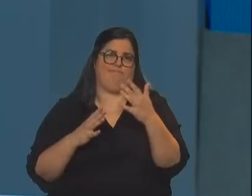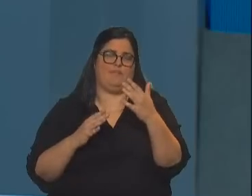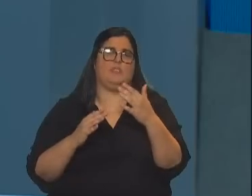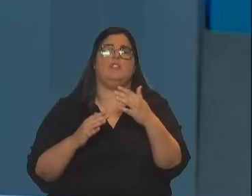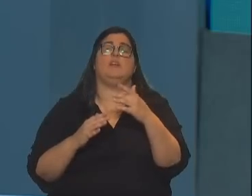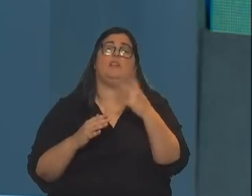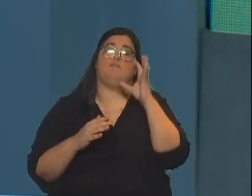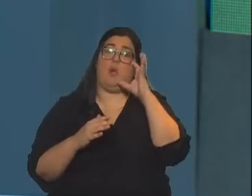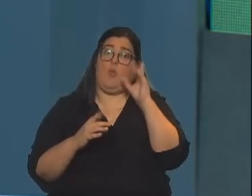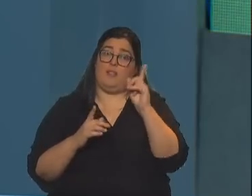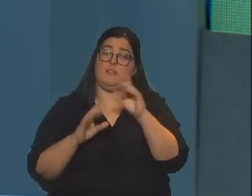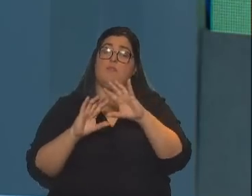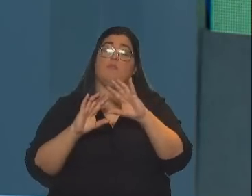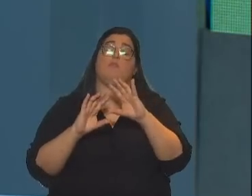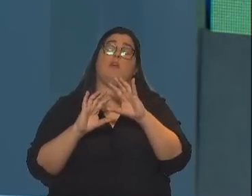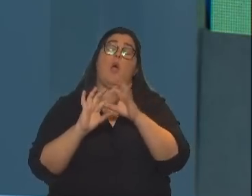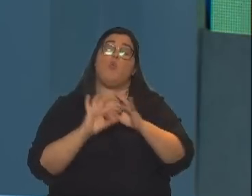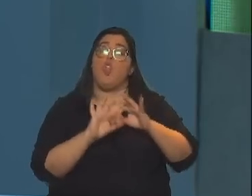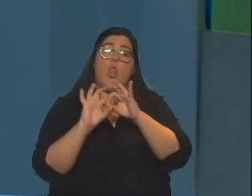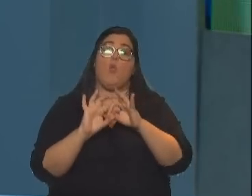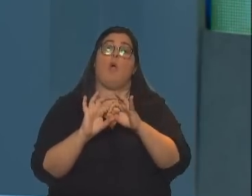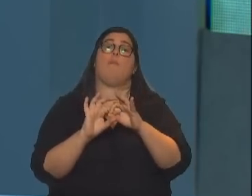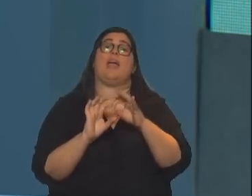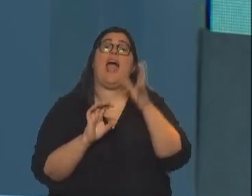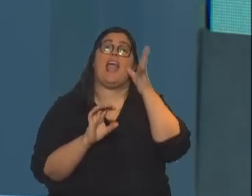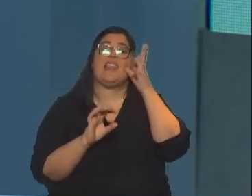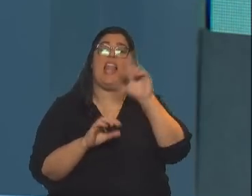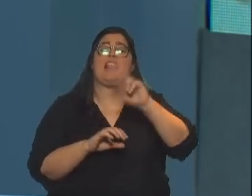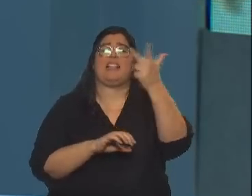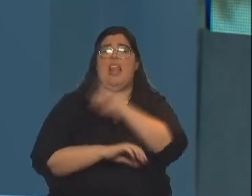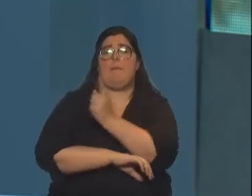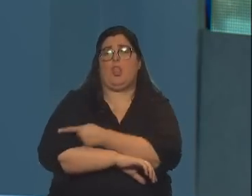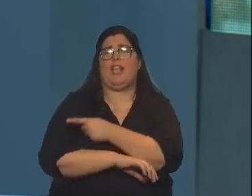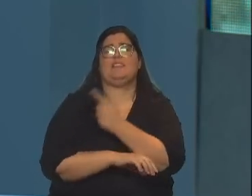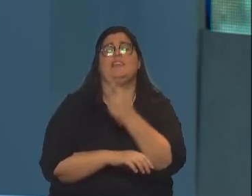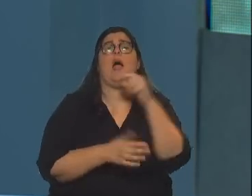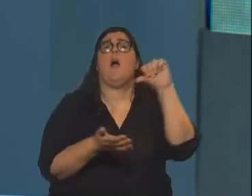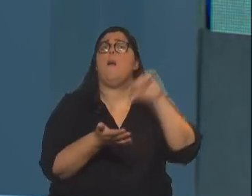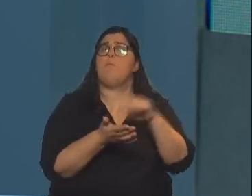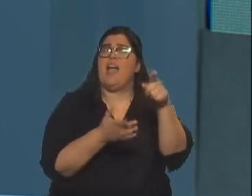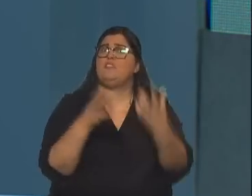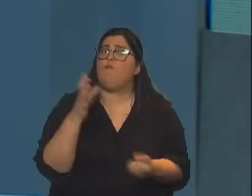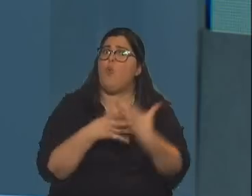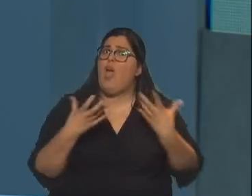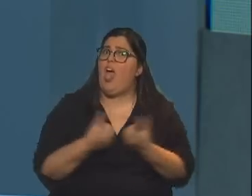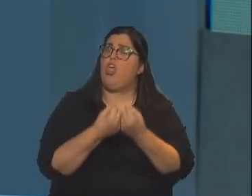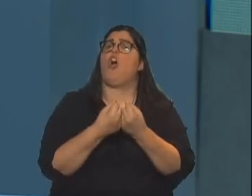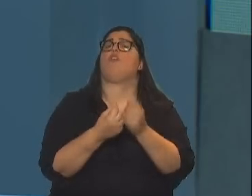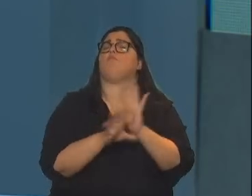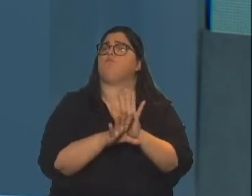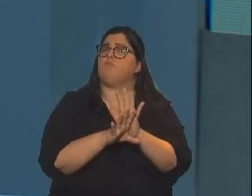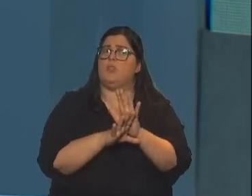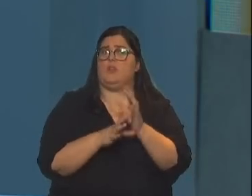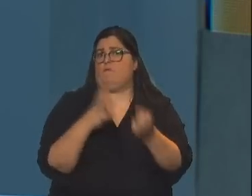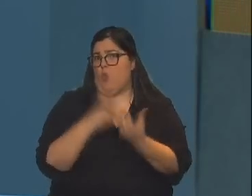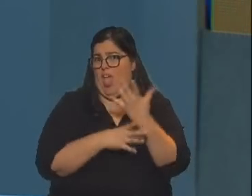tercer potencia económica de la Unión Europea, es un país fundador, no es un país cualquiera el que acaba de girar hacia la extrema derecha. ¿Estamos